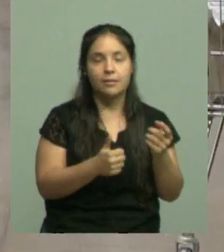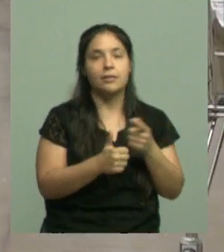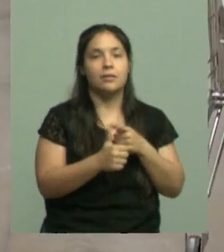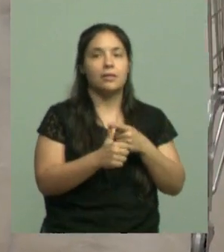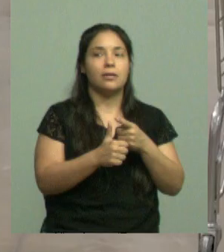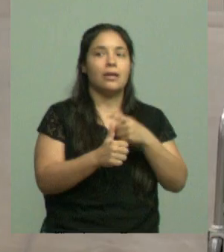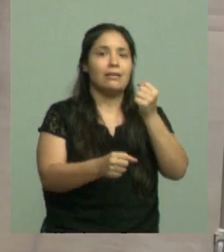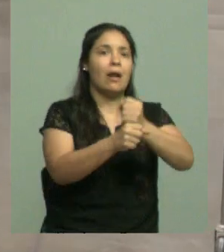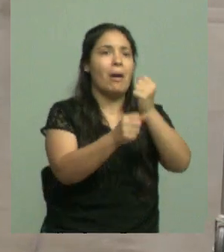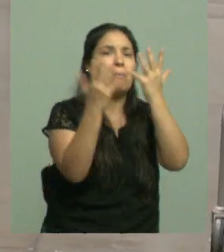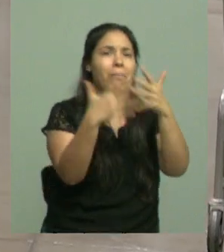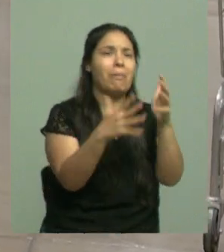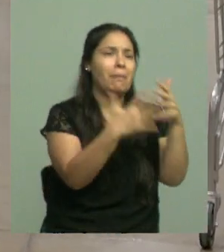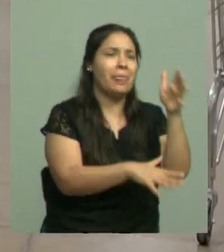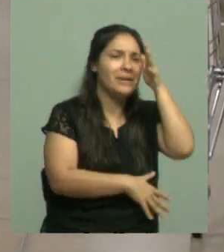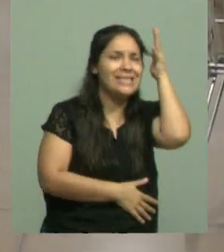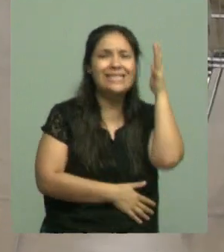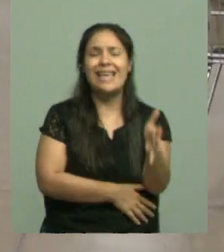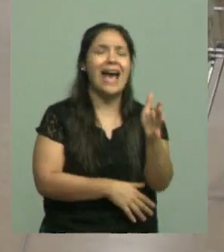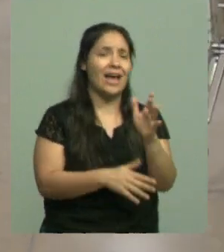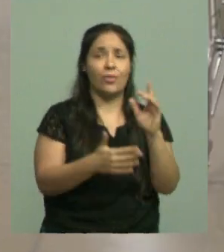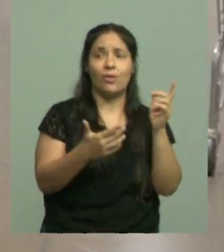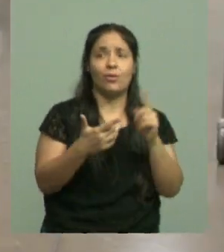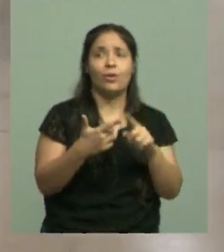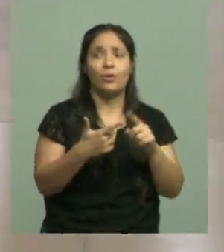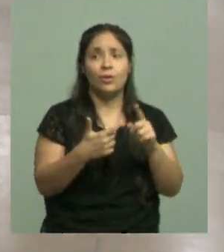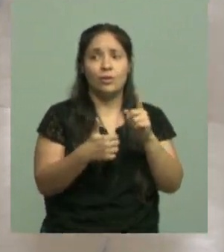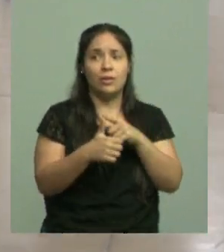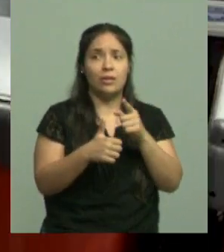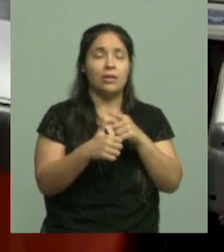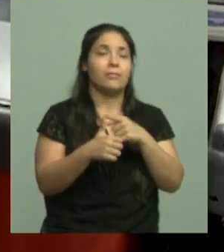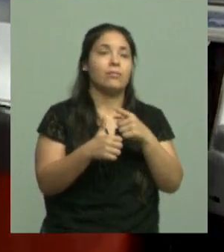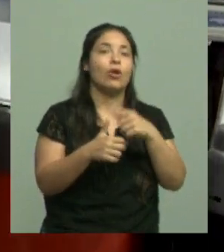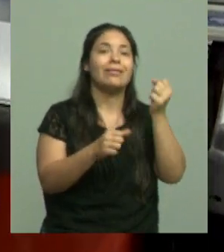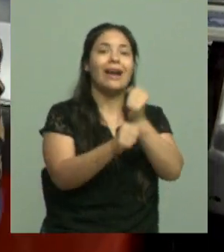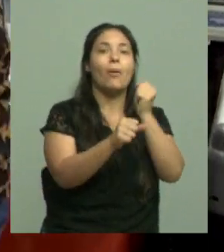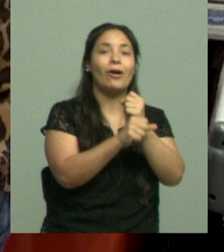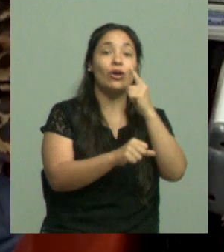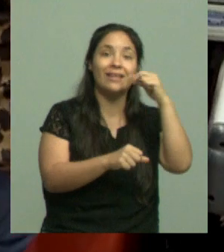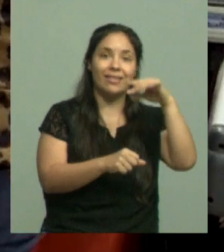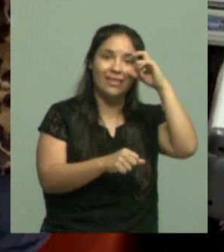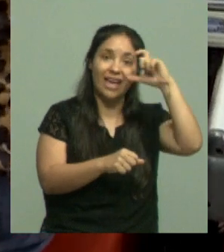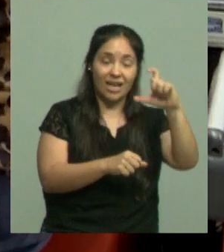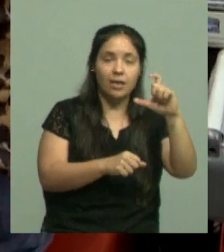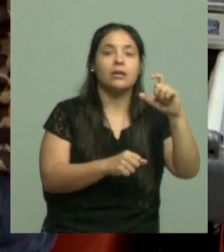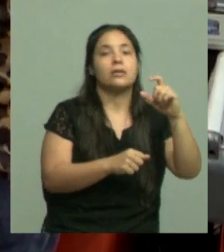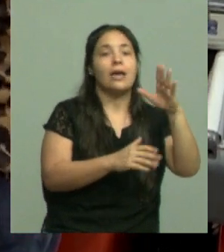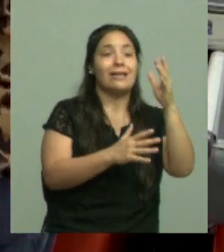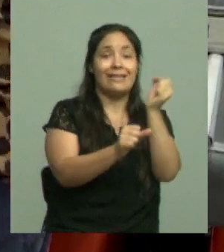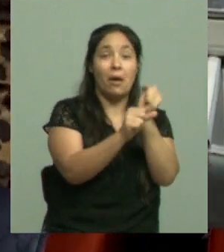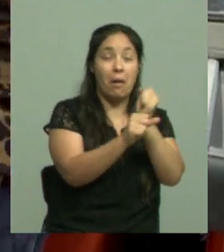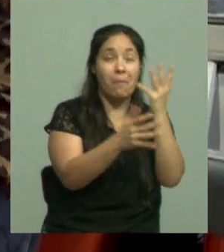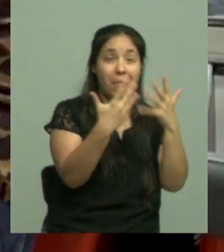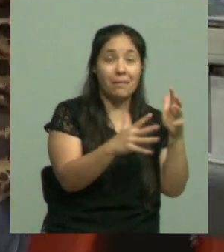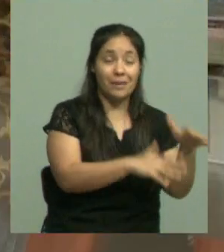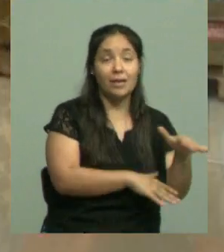del desempleo. Tenemos recién, el desempleo tiene datos semestrales en el INDEC, y para seguir más o menos la misma